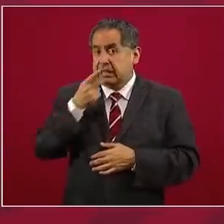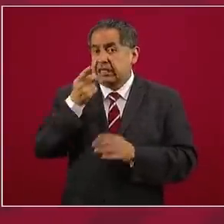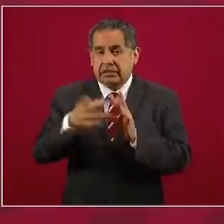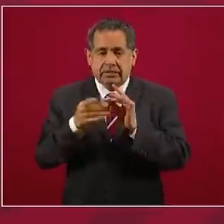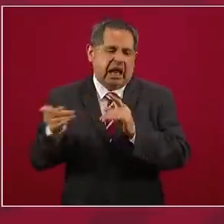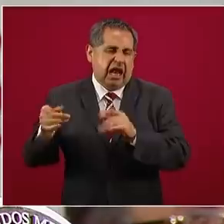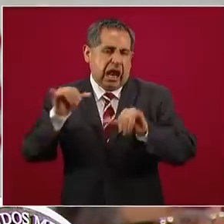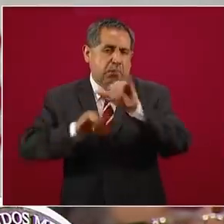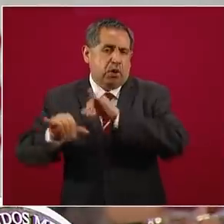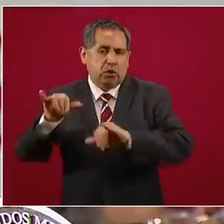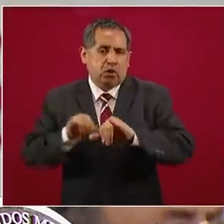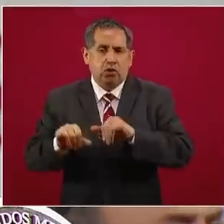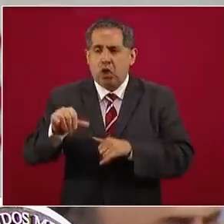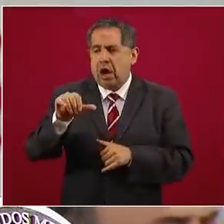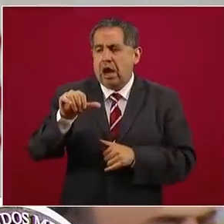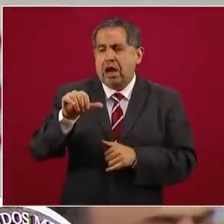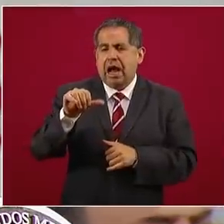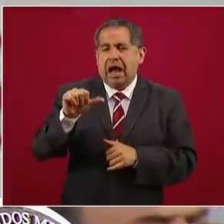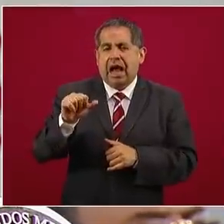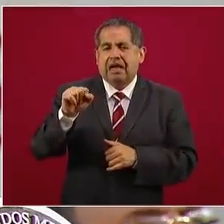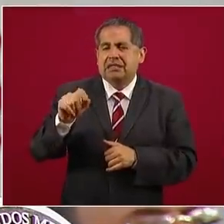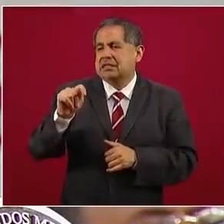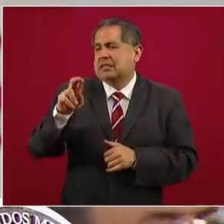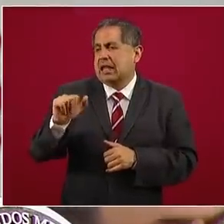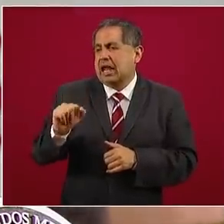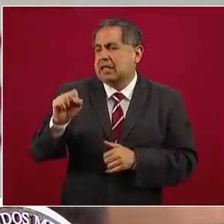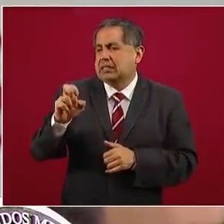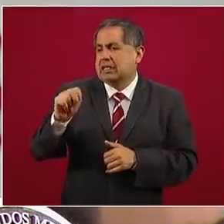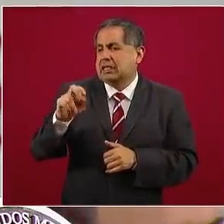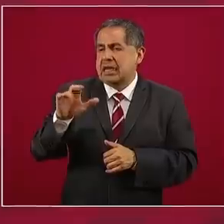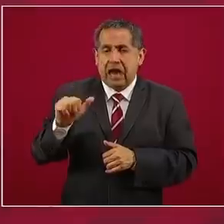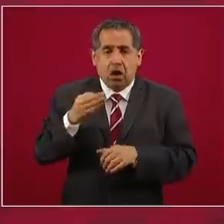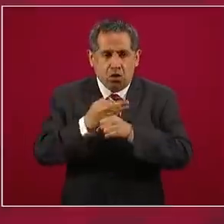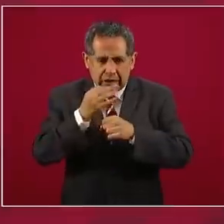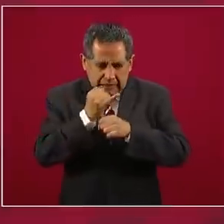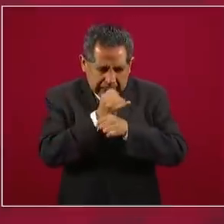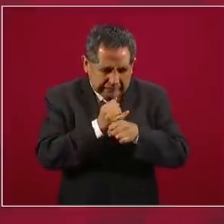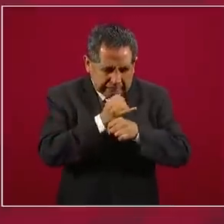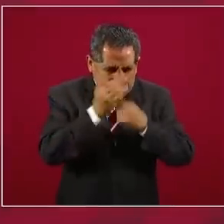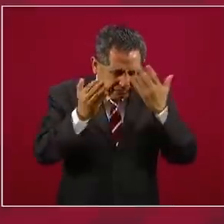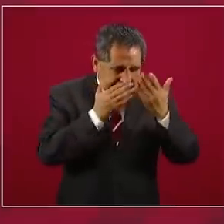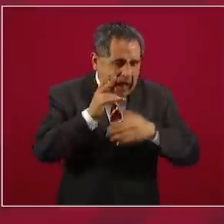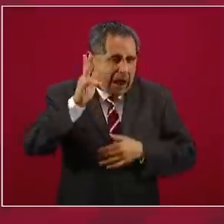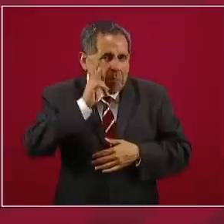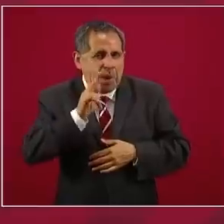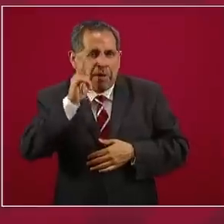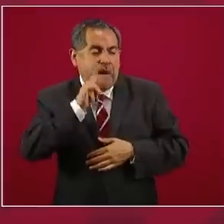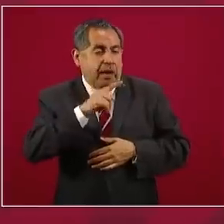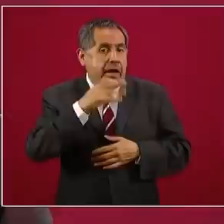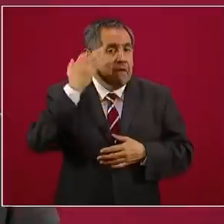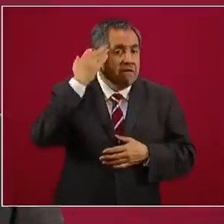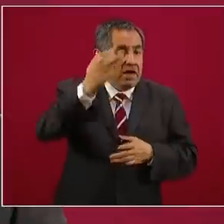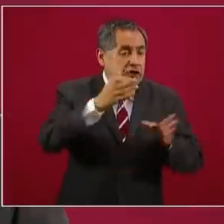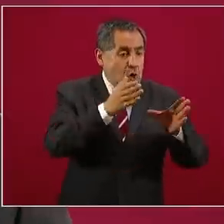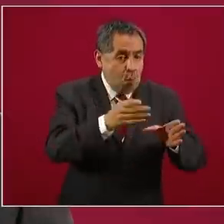que se requiere, y para eso se hacen los estudios, sobre todo en la fase 2 y la fase